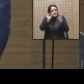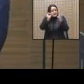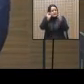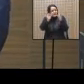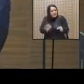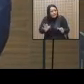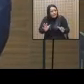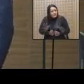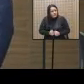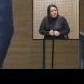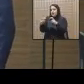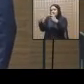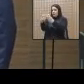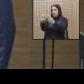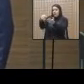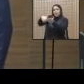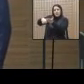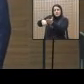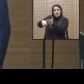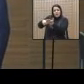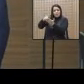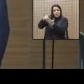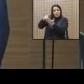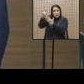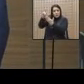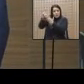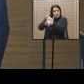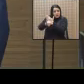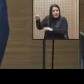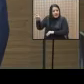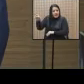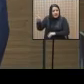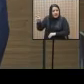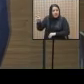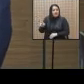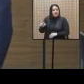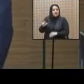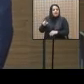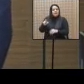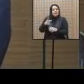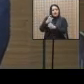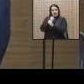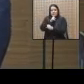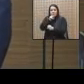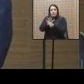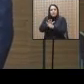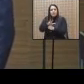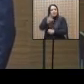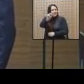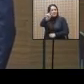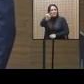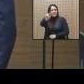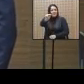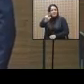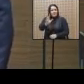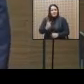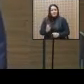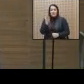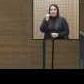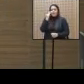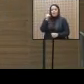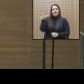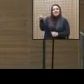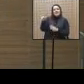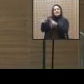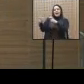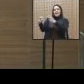esa mesa pueden votar un proyecto de ley, se haga que se cumpla, ¿verdad que no? Porque es que esa mesa